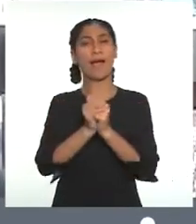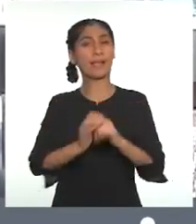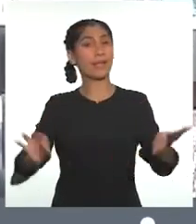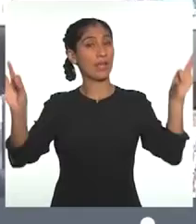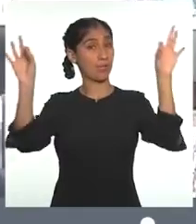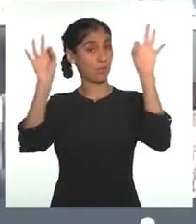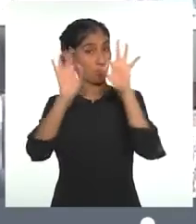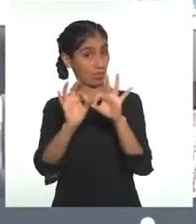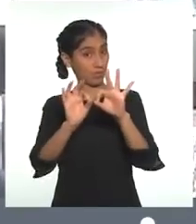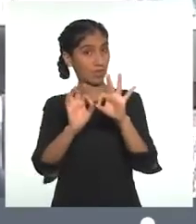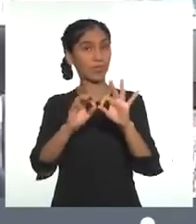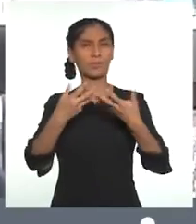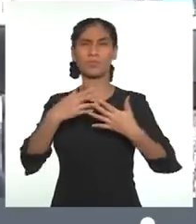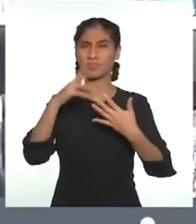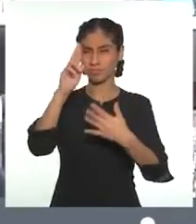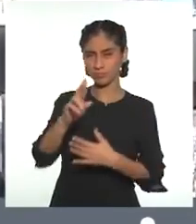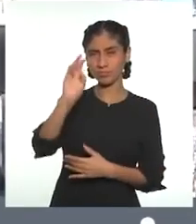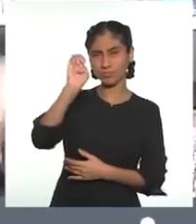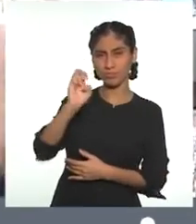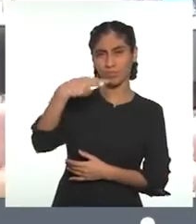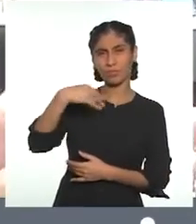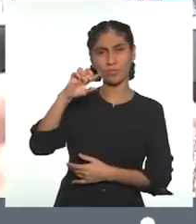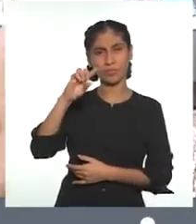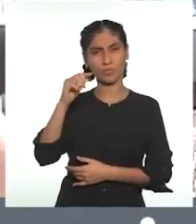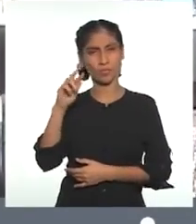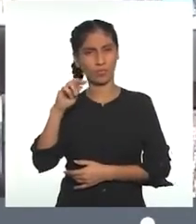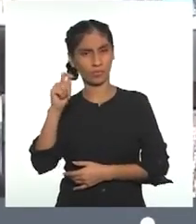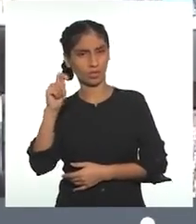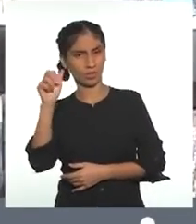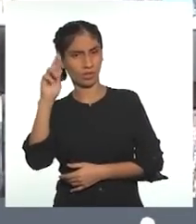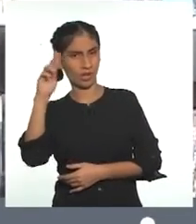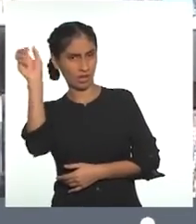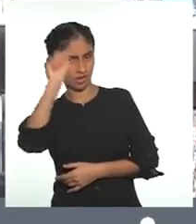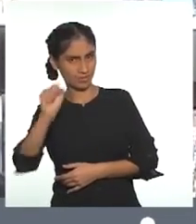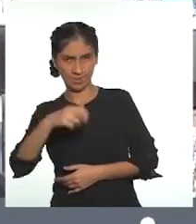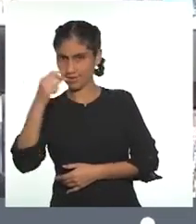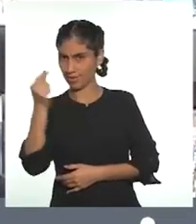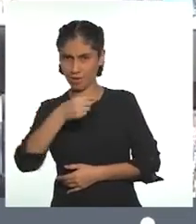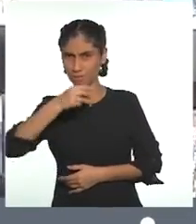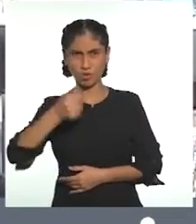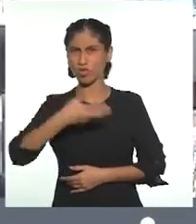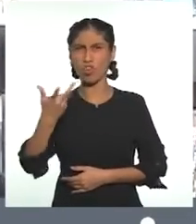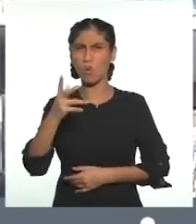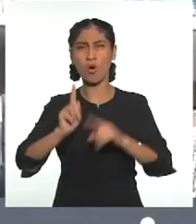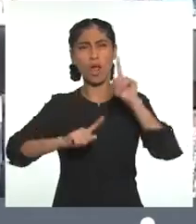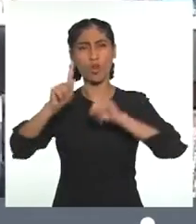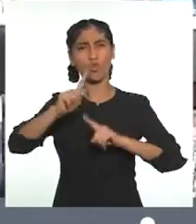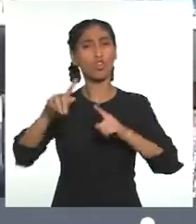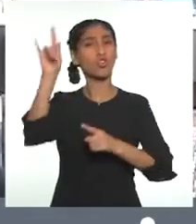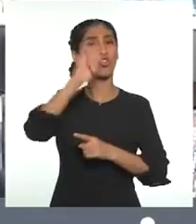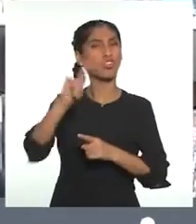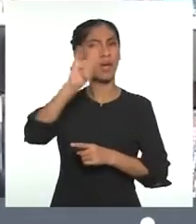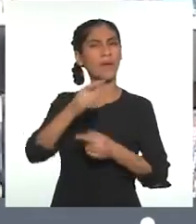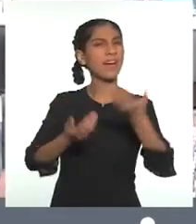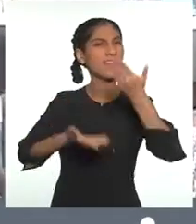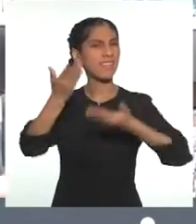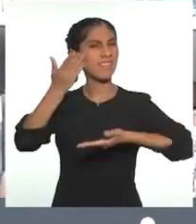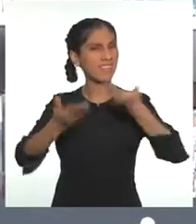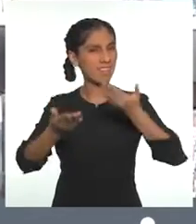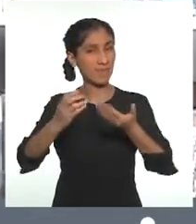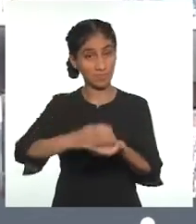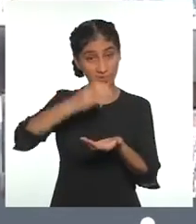fue la rehidratación inmediata. Este tratamiento se daba por vía oral utilizando